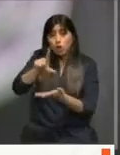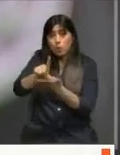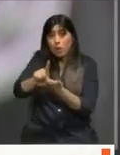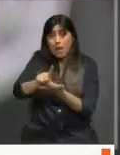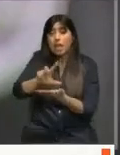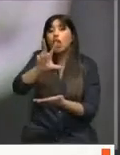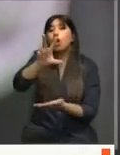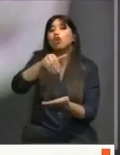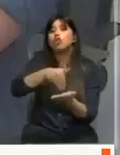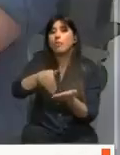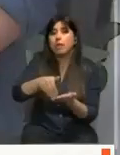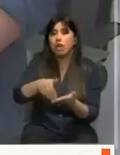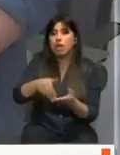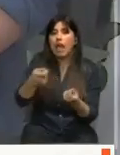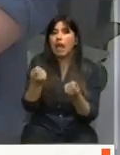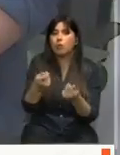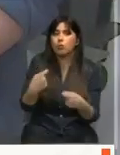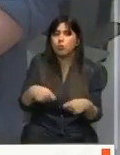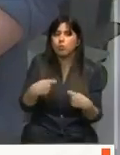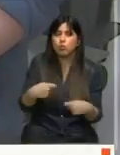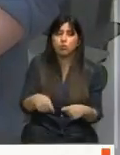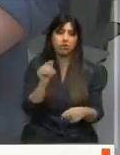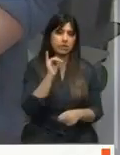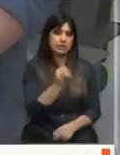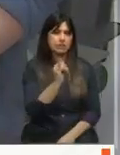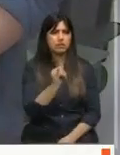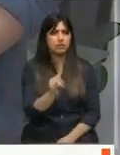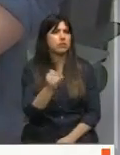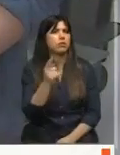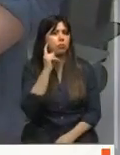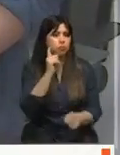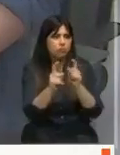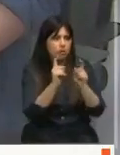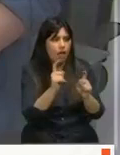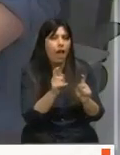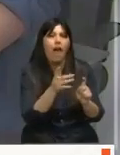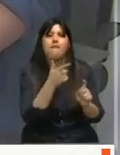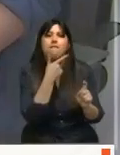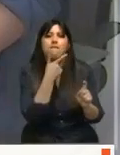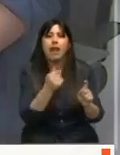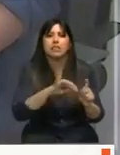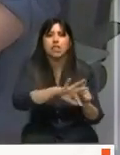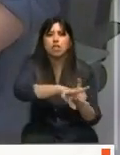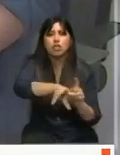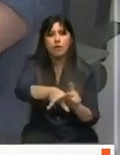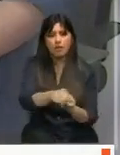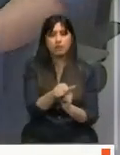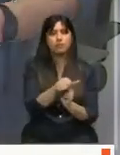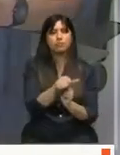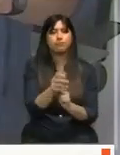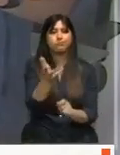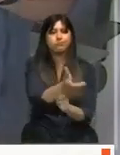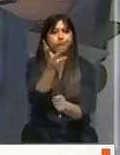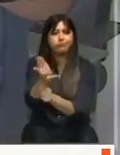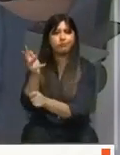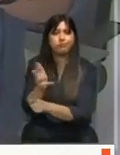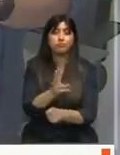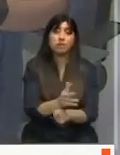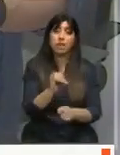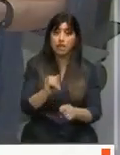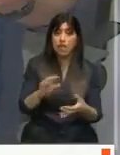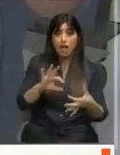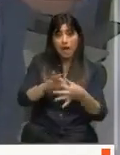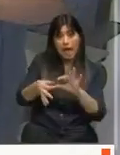pesos. Sí, son lamentablemente muy codiciados porque son muy fáciles de robar. Actualmente, aunque le pongan el típico